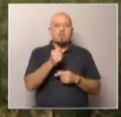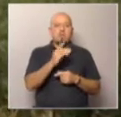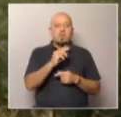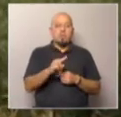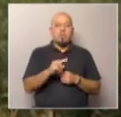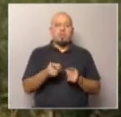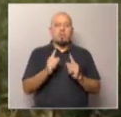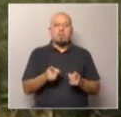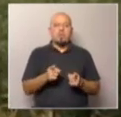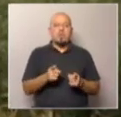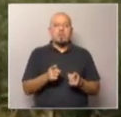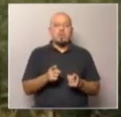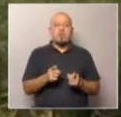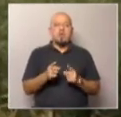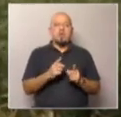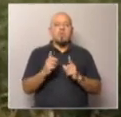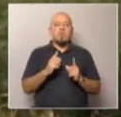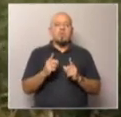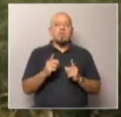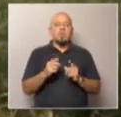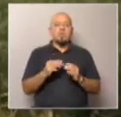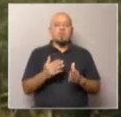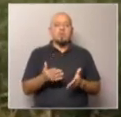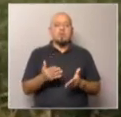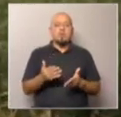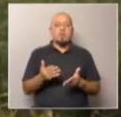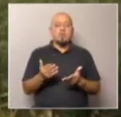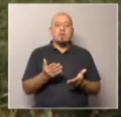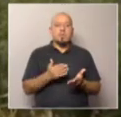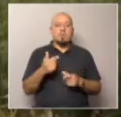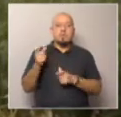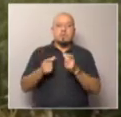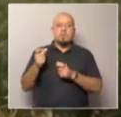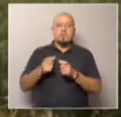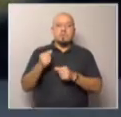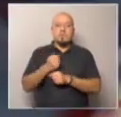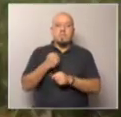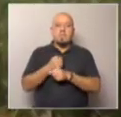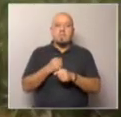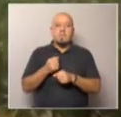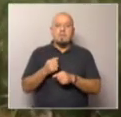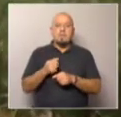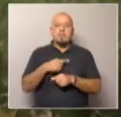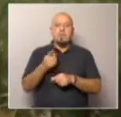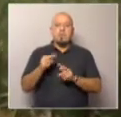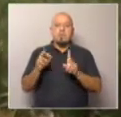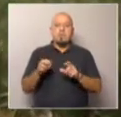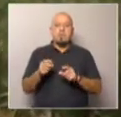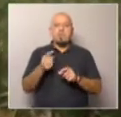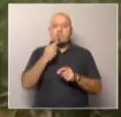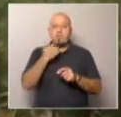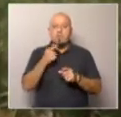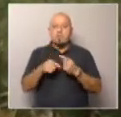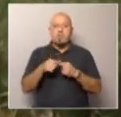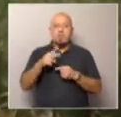también algunos vecinos que se han encargado de trabajar con otros asuntos vinculados a la zona también. Por ejemplo,